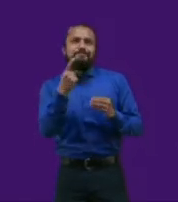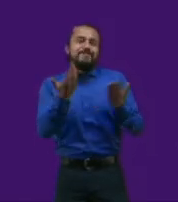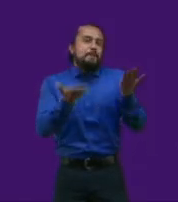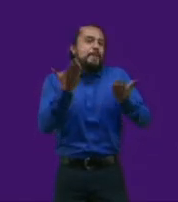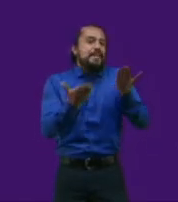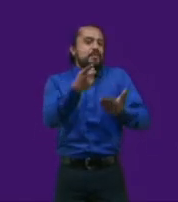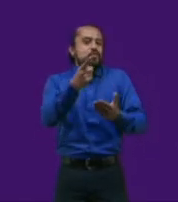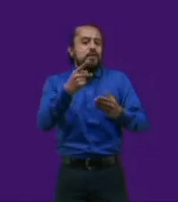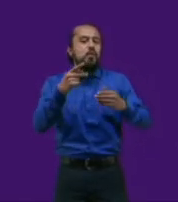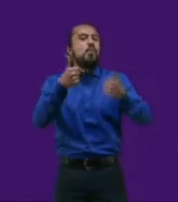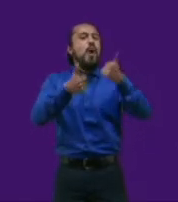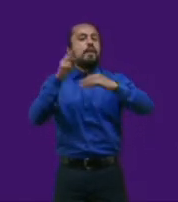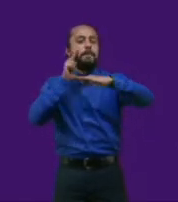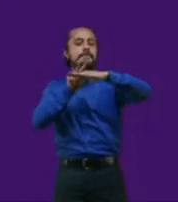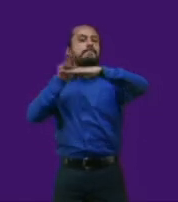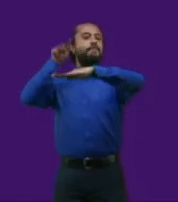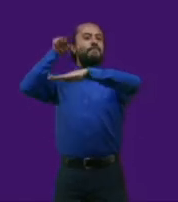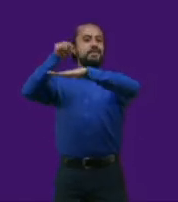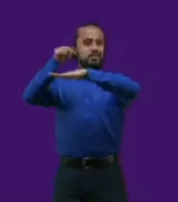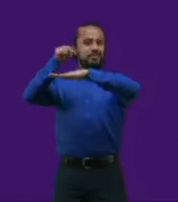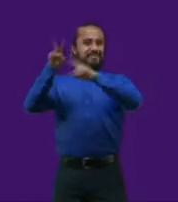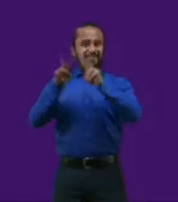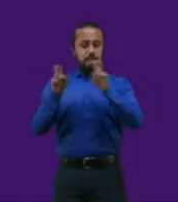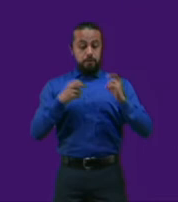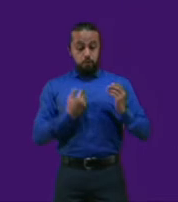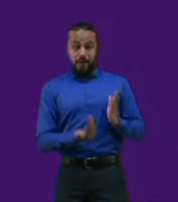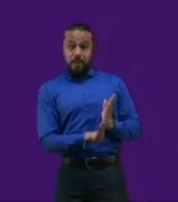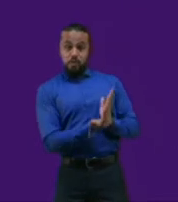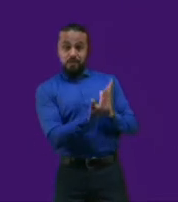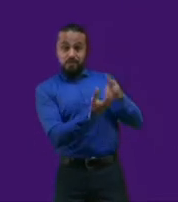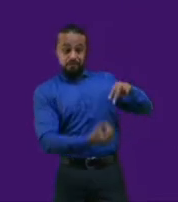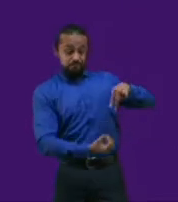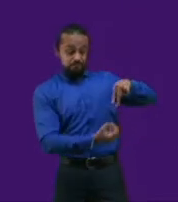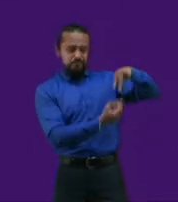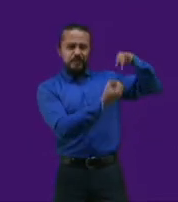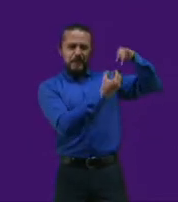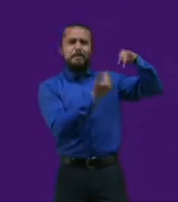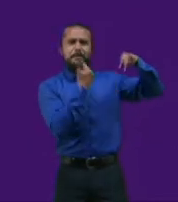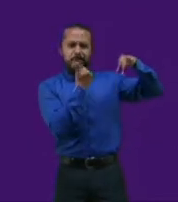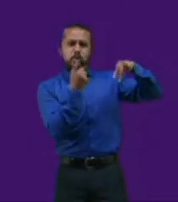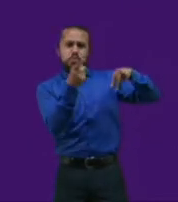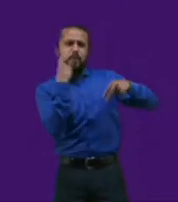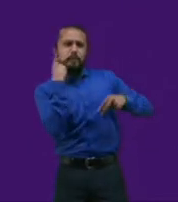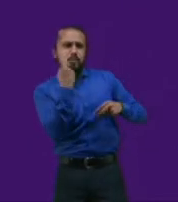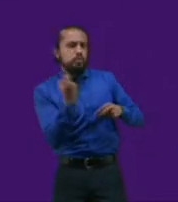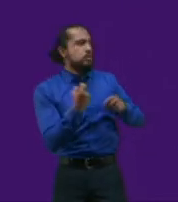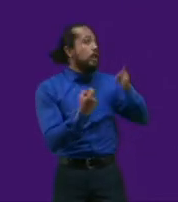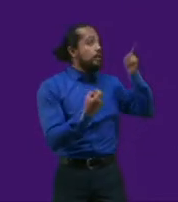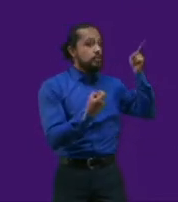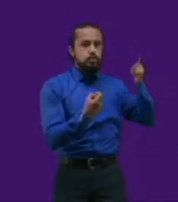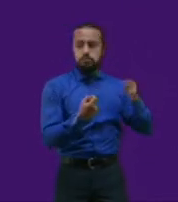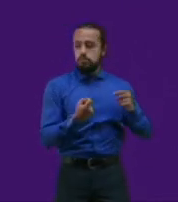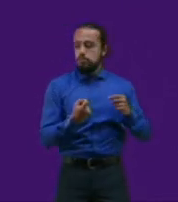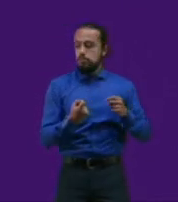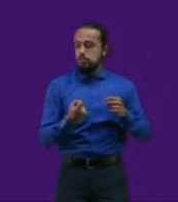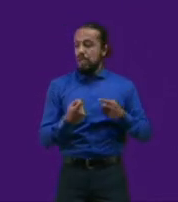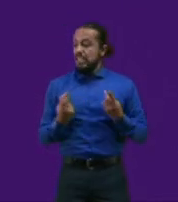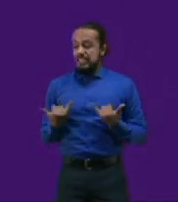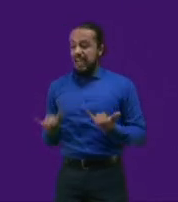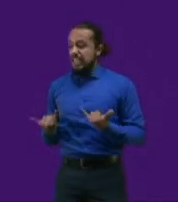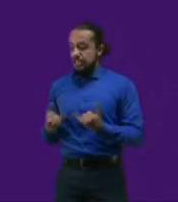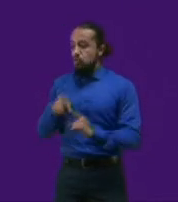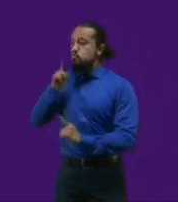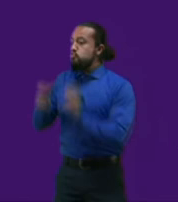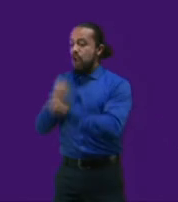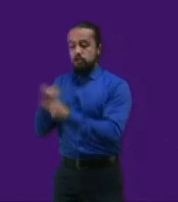tu visión. En temas de educación, yo le apostaría como a fondos que no están buscando un exit rápido, sino que de entrada,